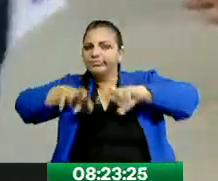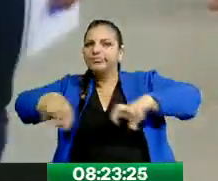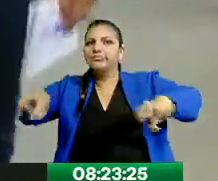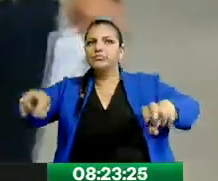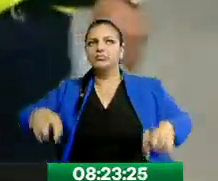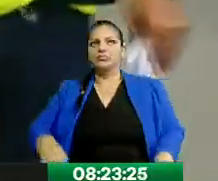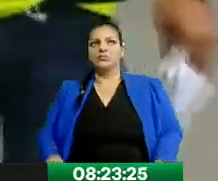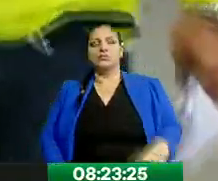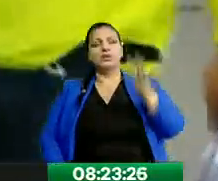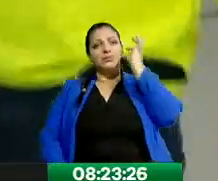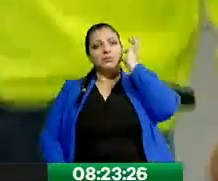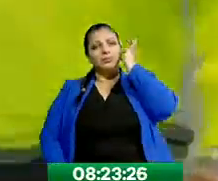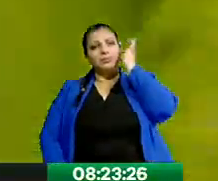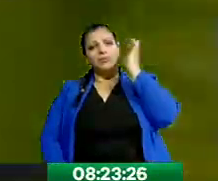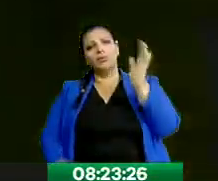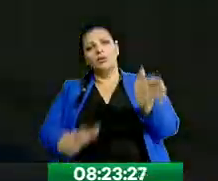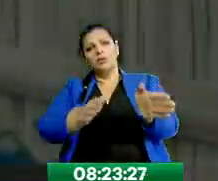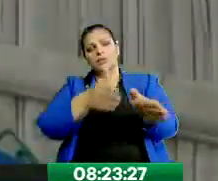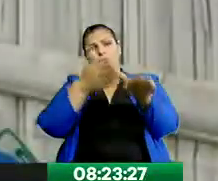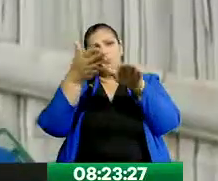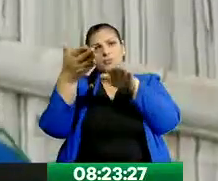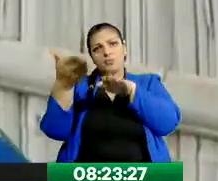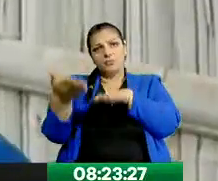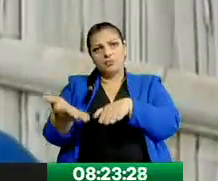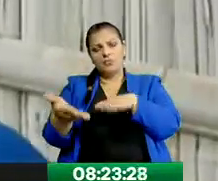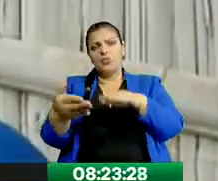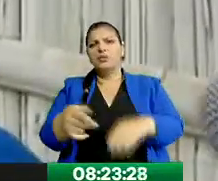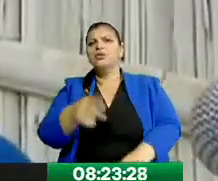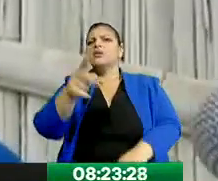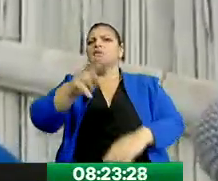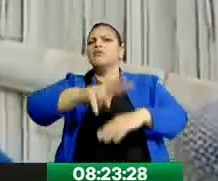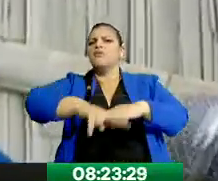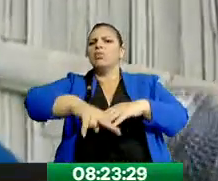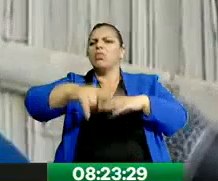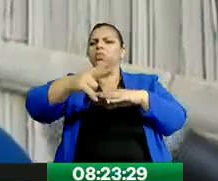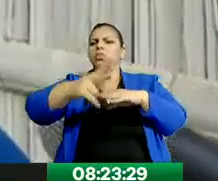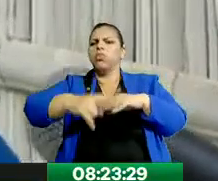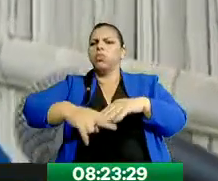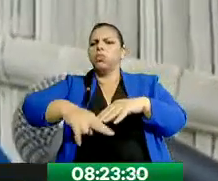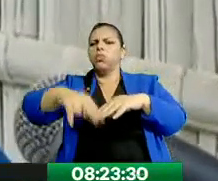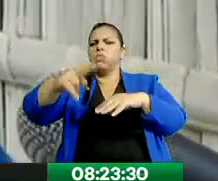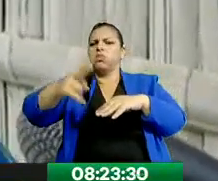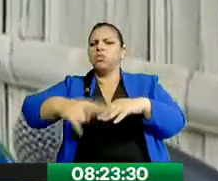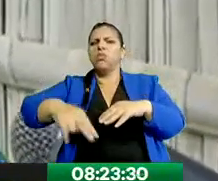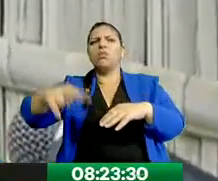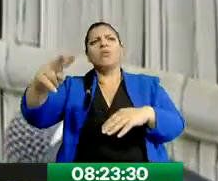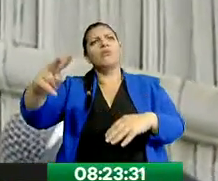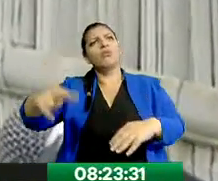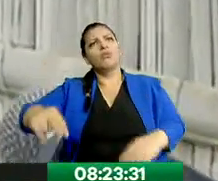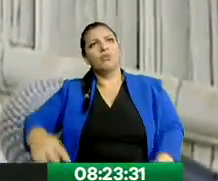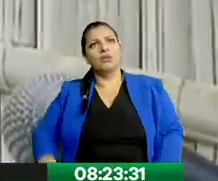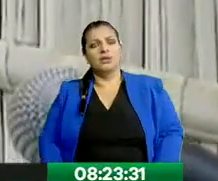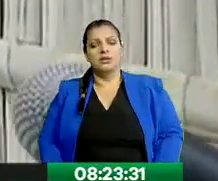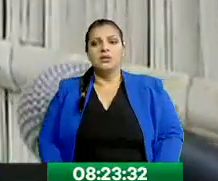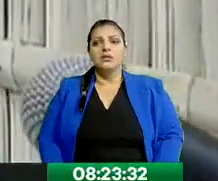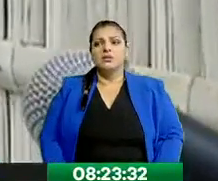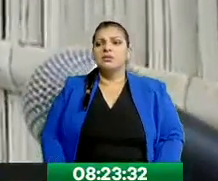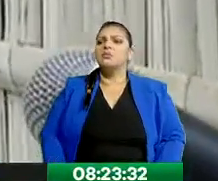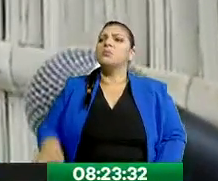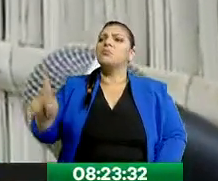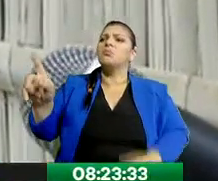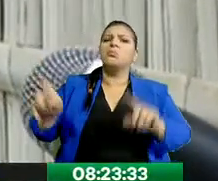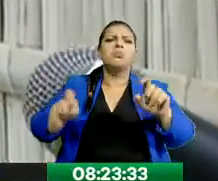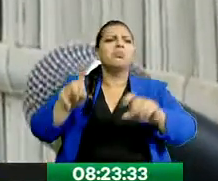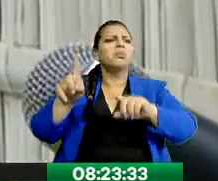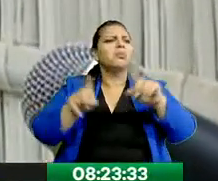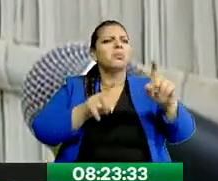un cadáver de sexo femenino a orillas del río. Efectivamente, al encontrarnos en el punto, se tomó contacto con moradores, de igual manera